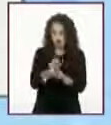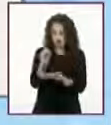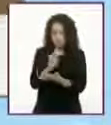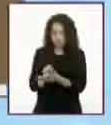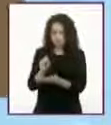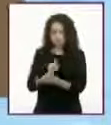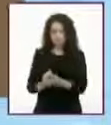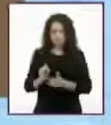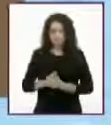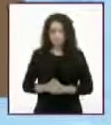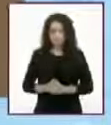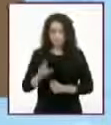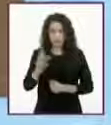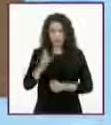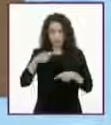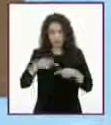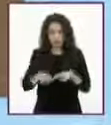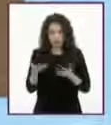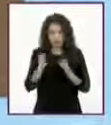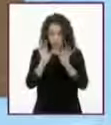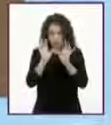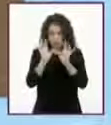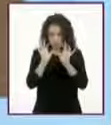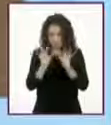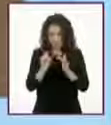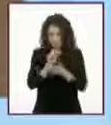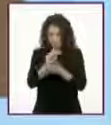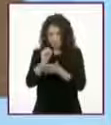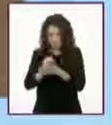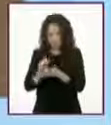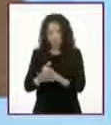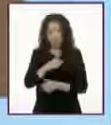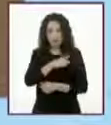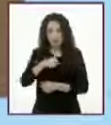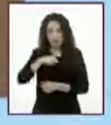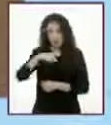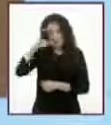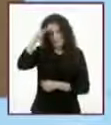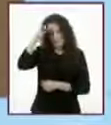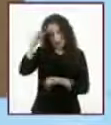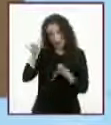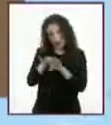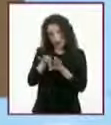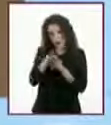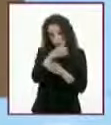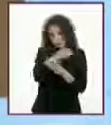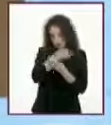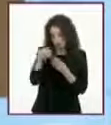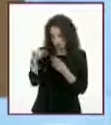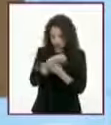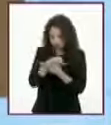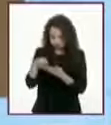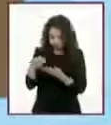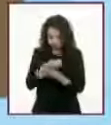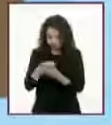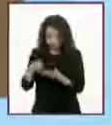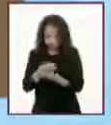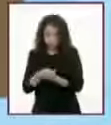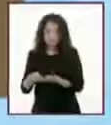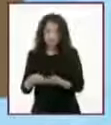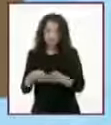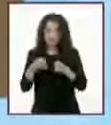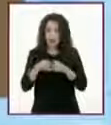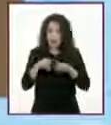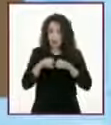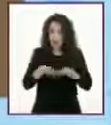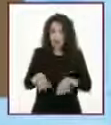Al momento de redactar un texto, debes considerar su estructura. Por lo regular, la información la debes organizar